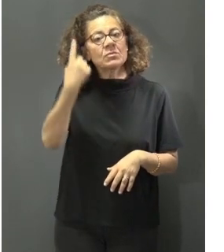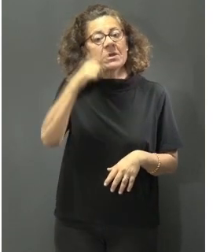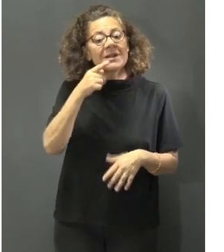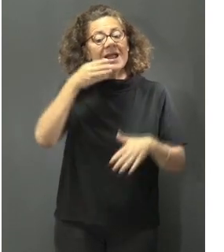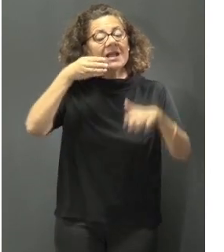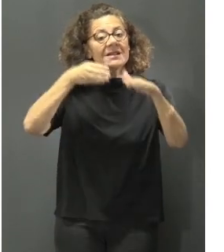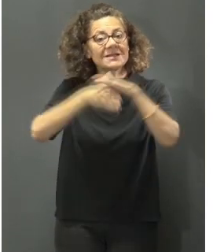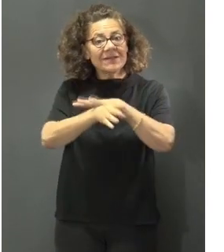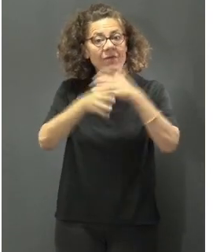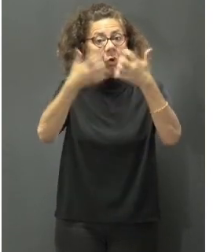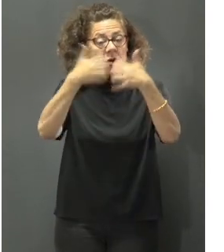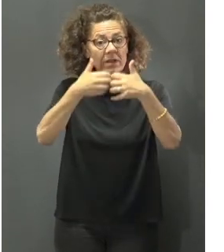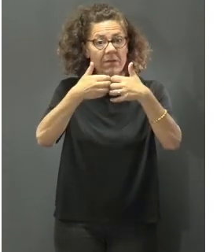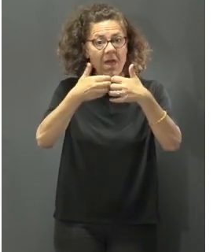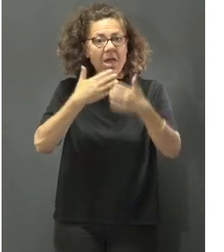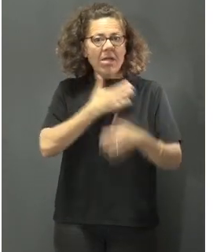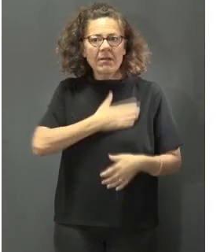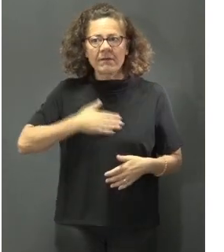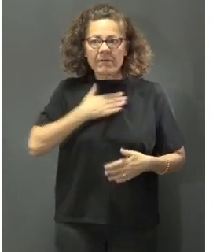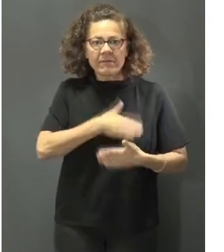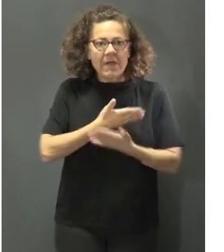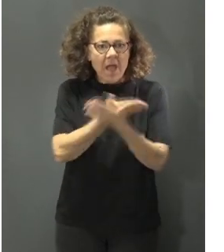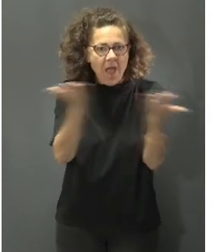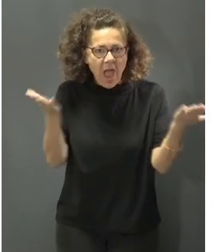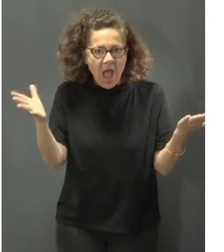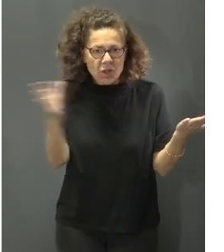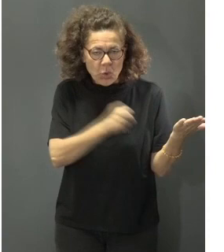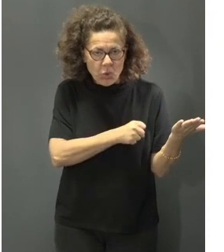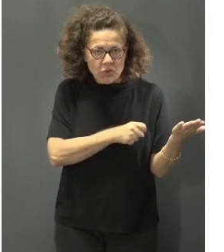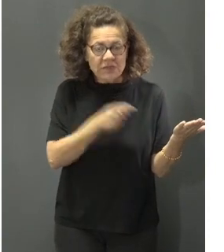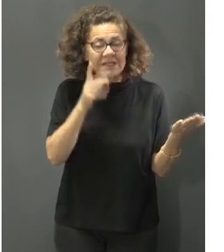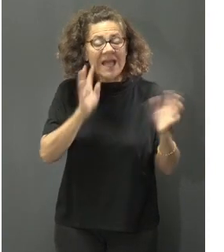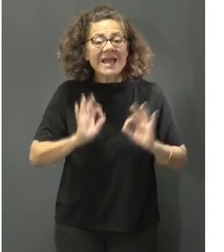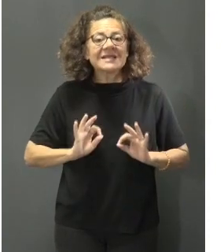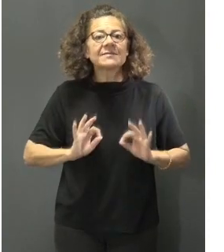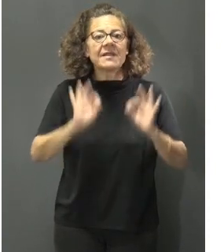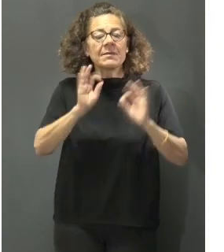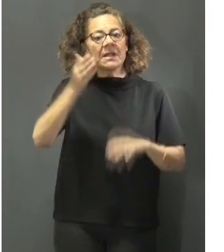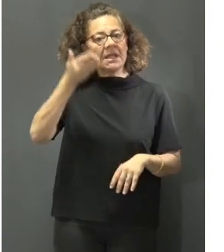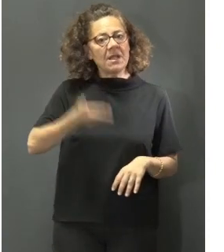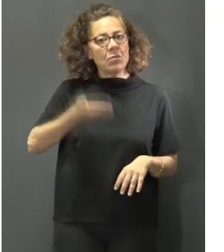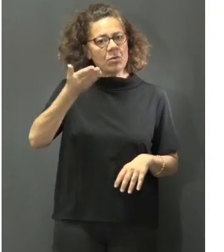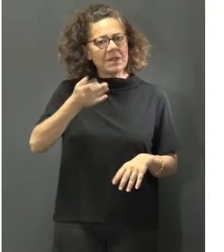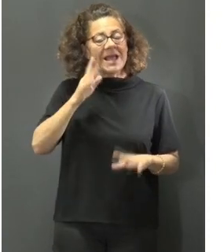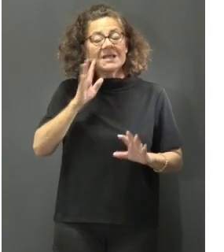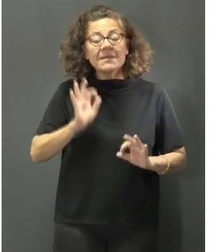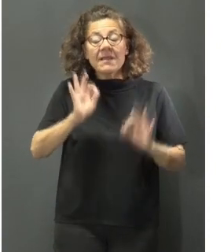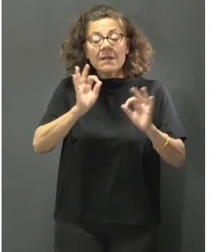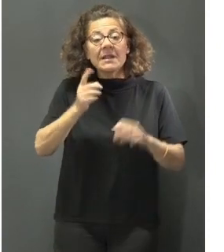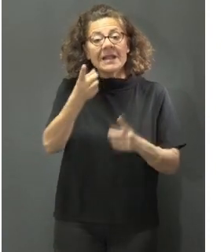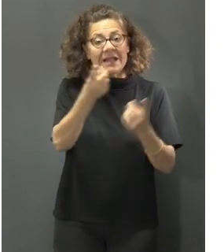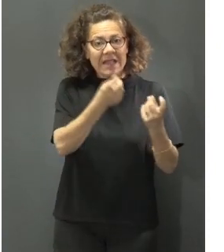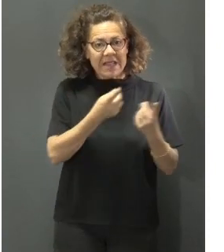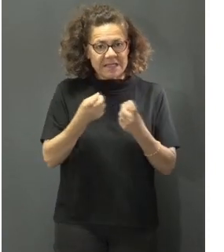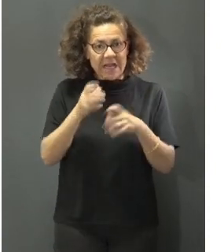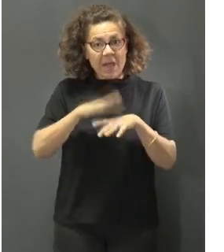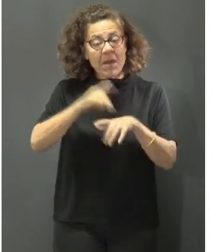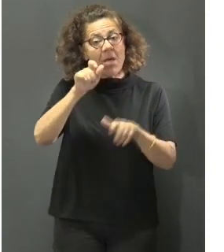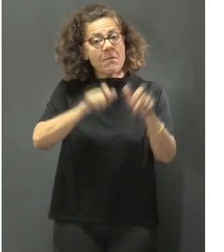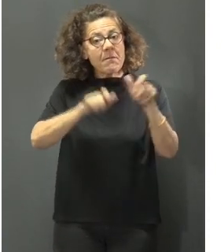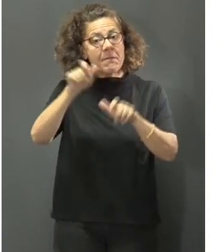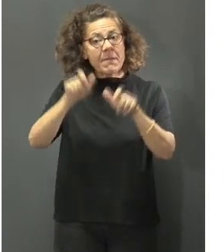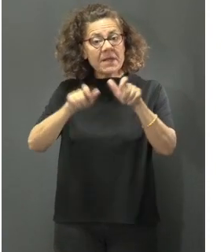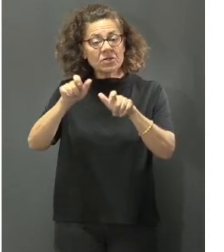accesibilidad cognitiva nos beneficia a todos, que es especialmente importante, especialmente necesaria para